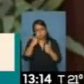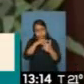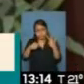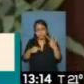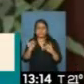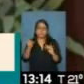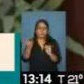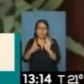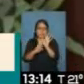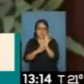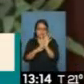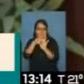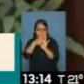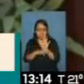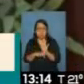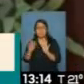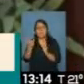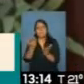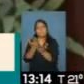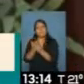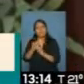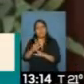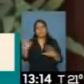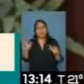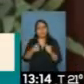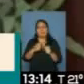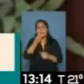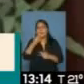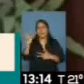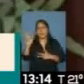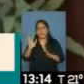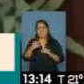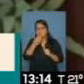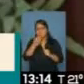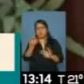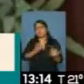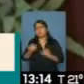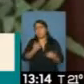hay resoluciones, creo que hay algunos pedidos de informe, declaraciones, que digamos